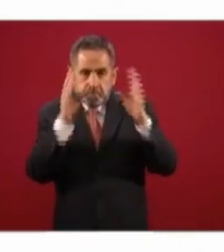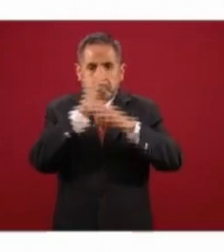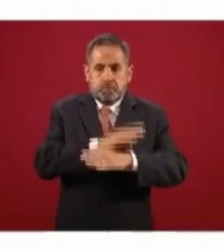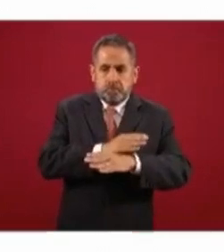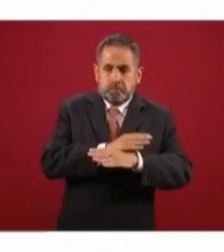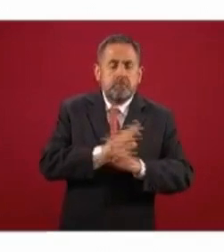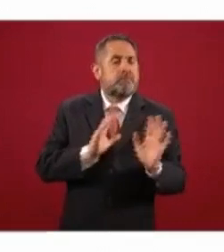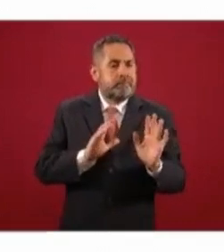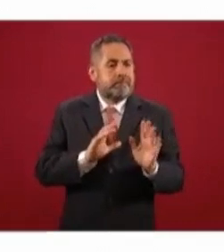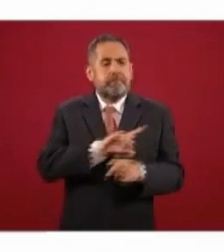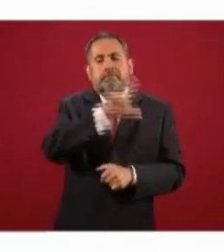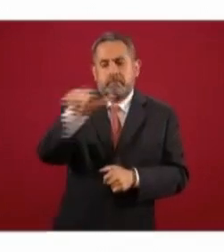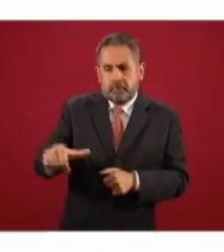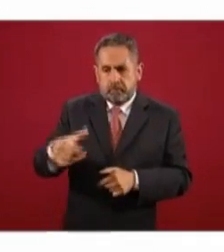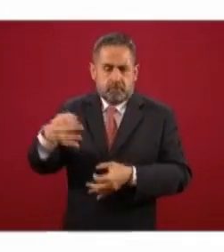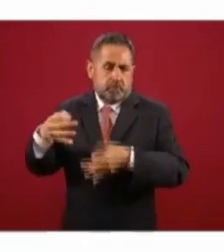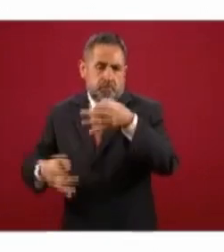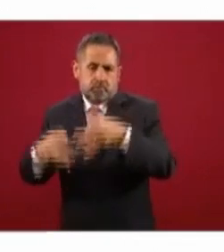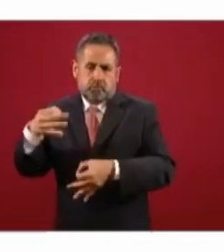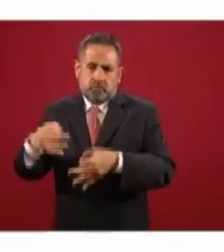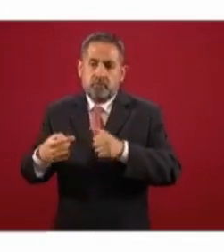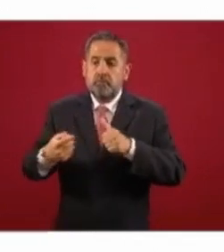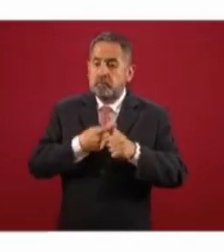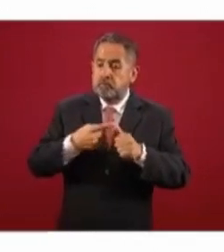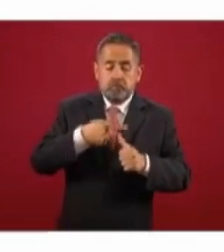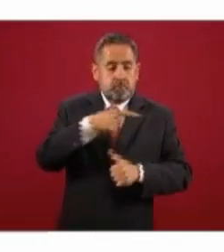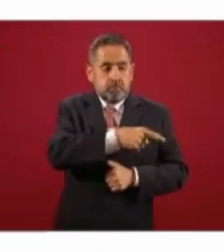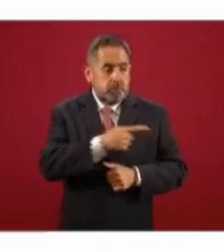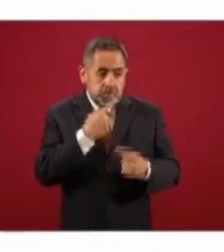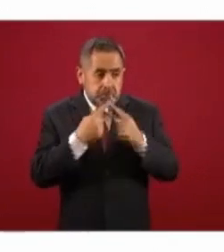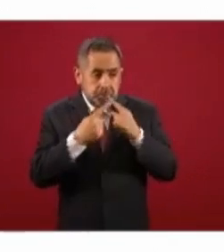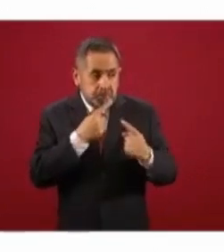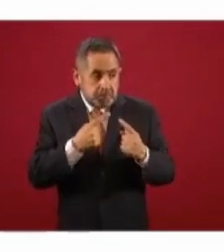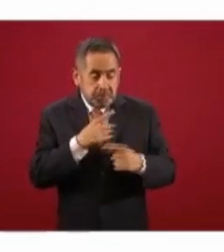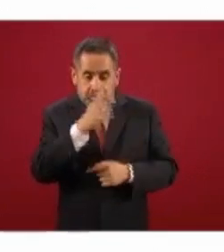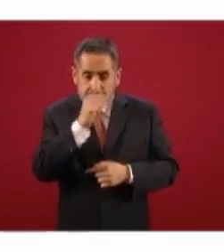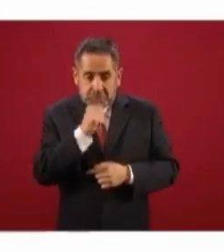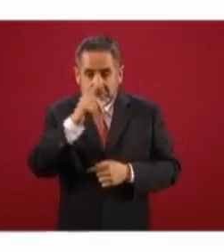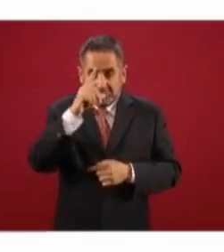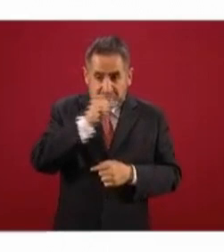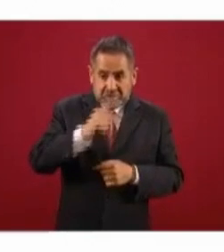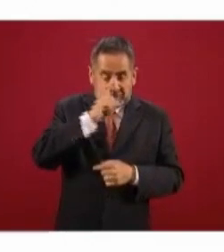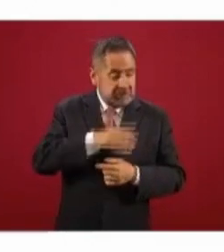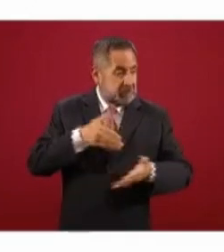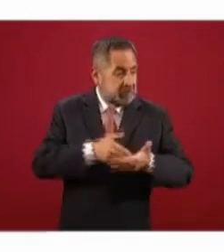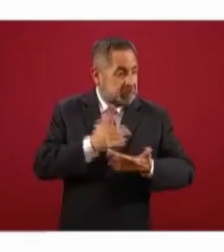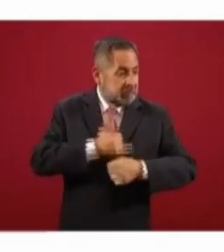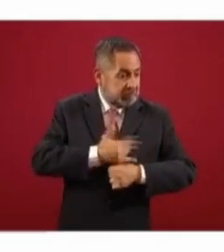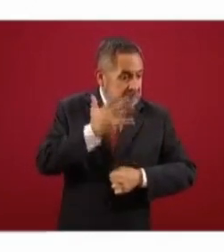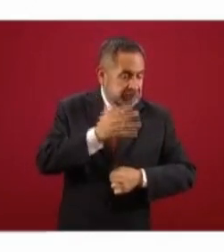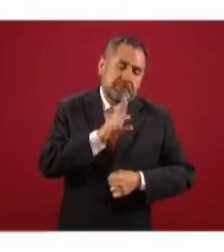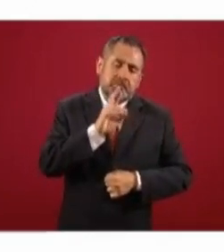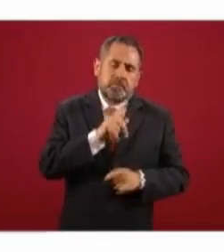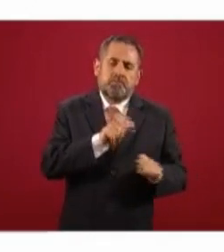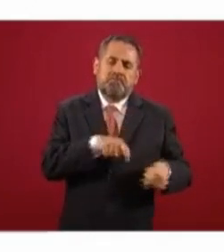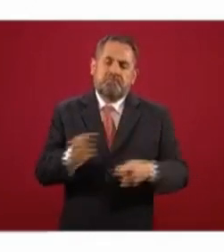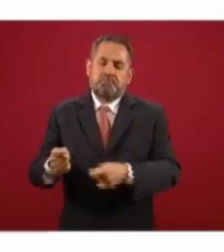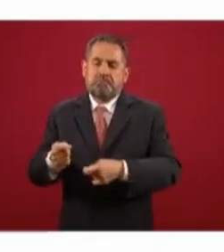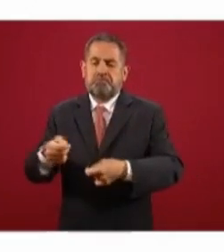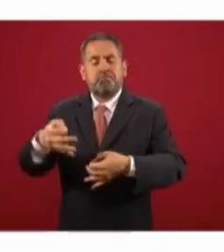de llegar a juicio. Solo aquellos casos que no puedan resolverse a través del diálogo pasarán frente a